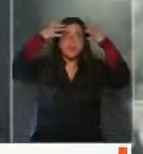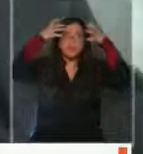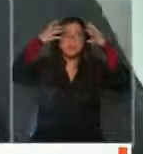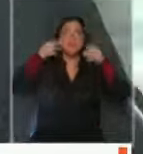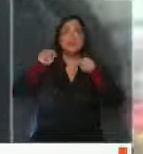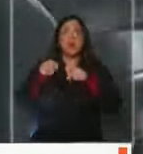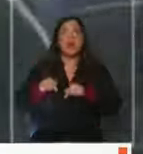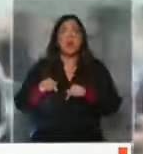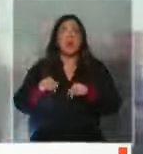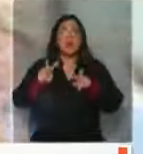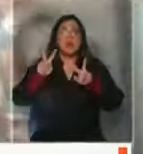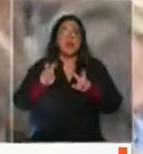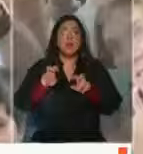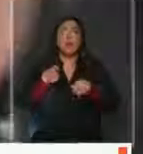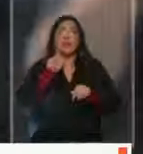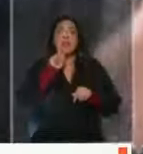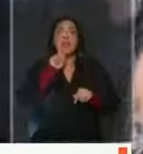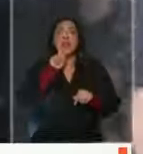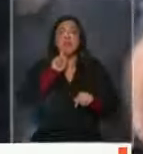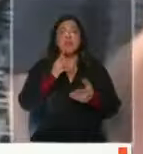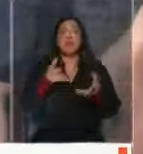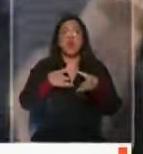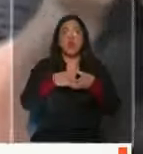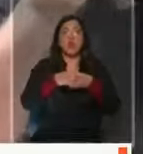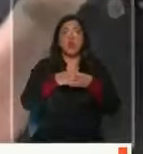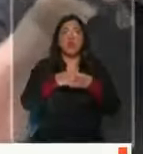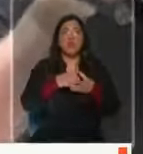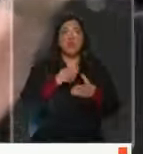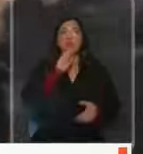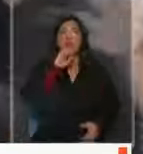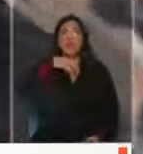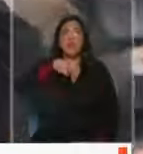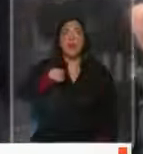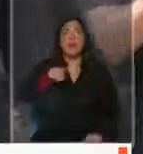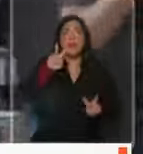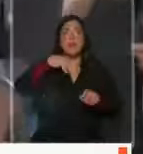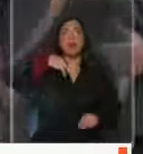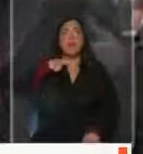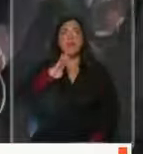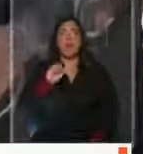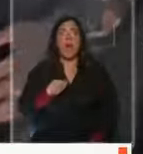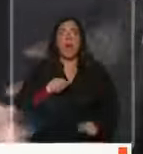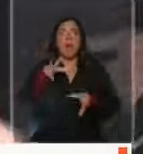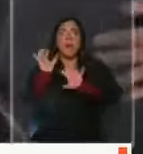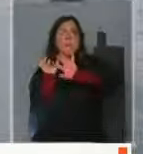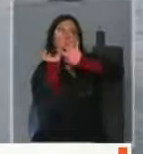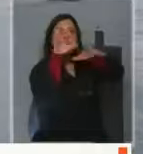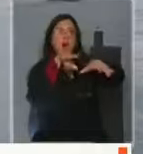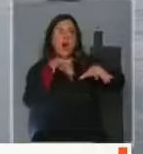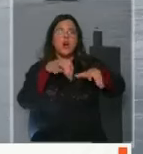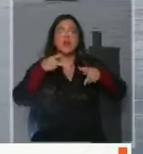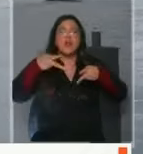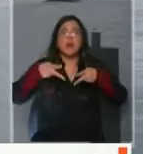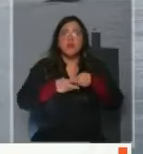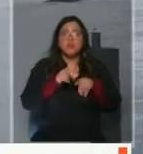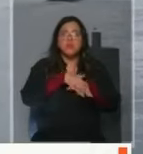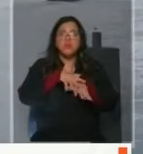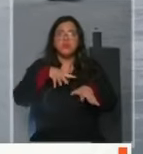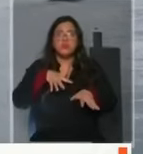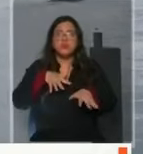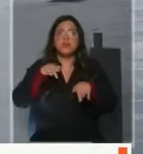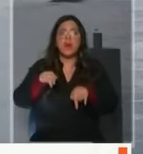bajo la lluvia del Sena serán el Dream Team. LeBron James encabeza las estrellas de la NBA que navegarán en la inauguración. Esa que Jaime Pizarro verá en